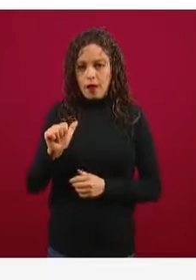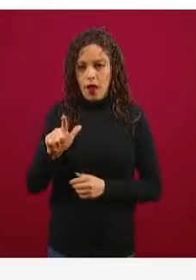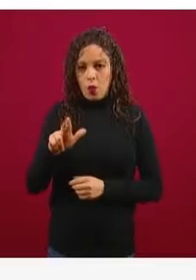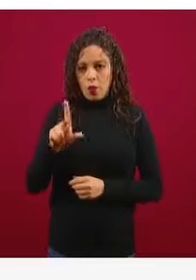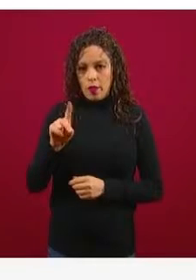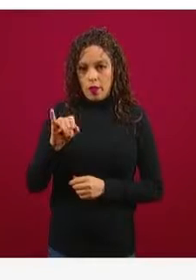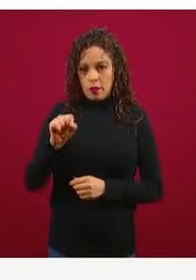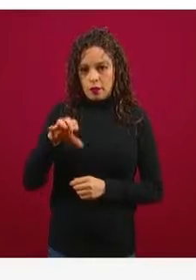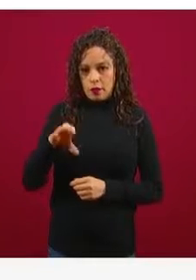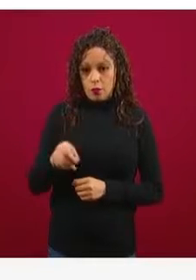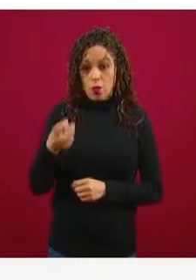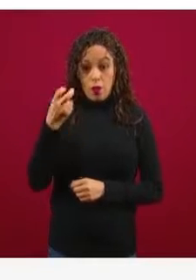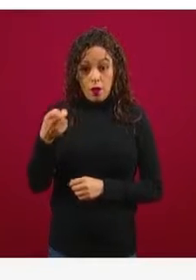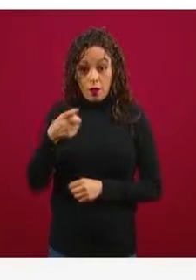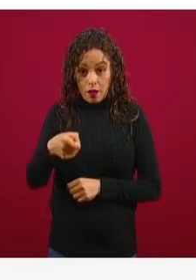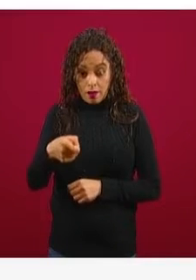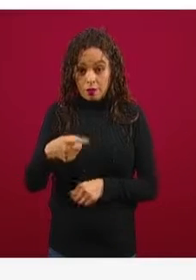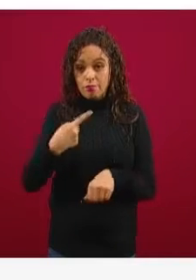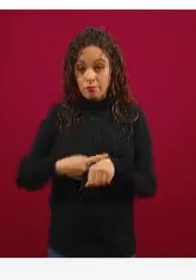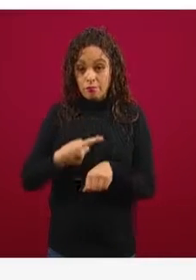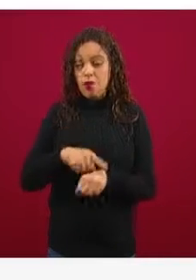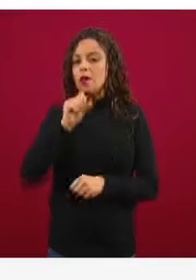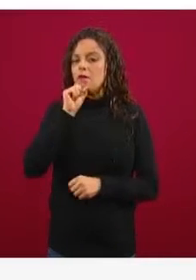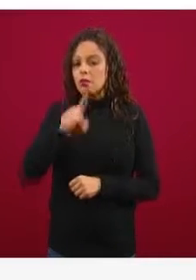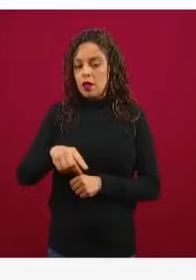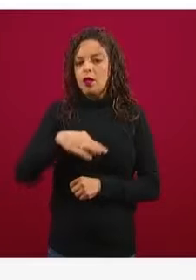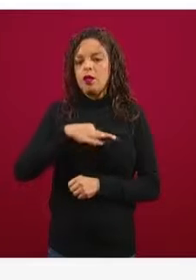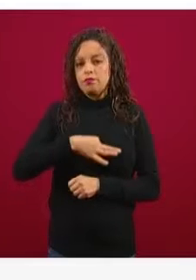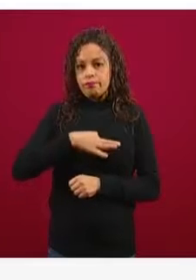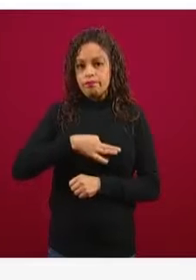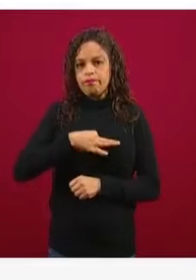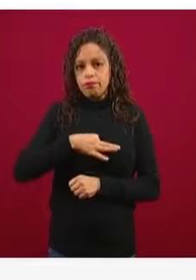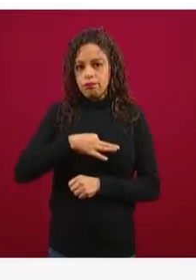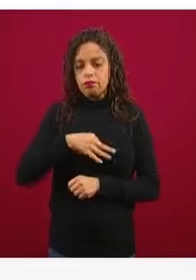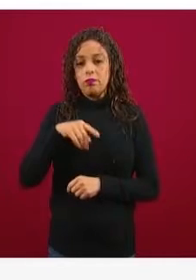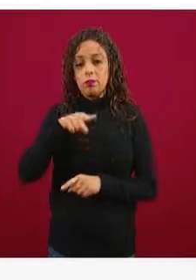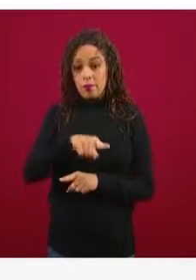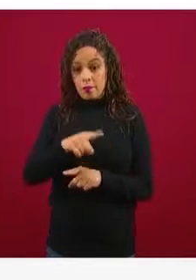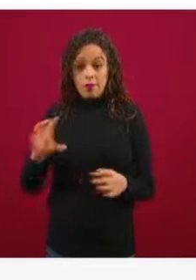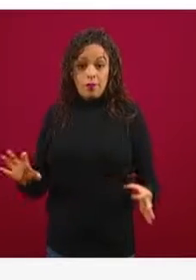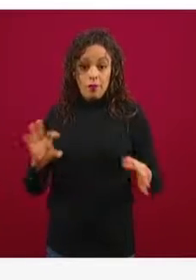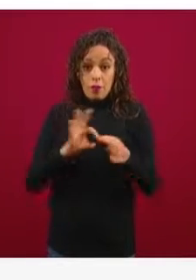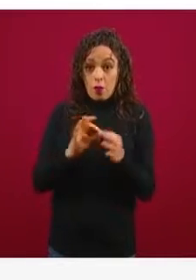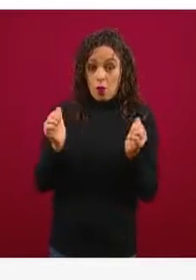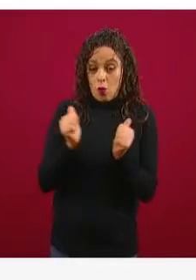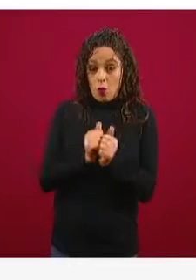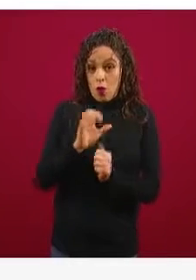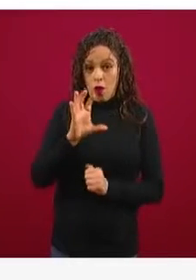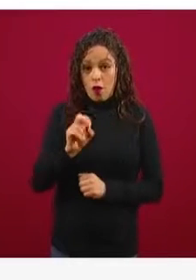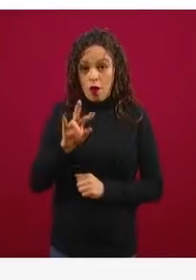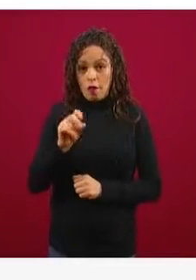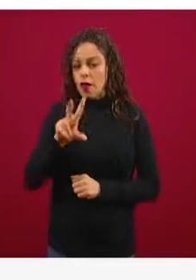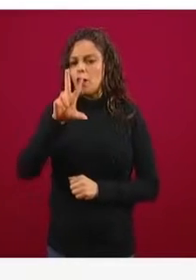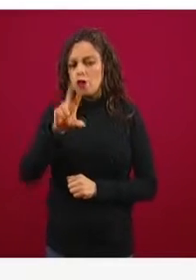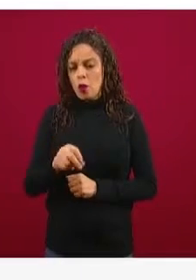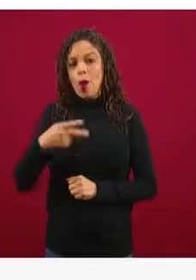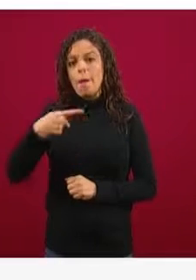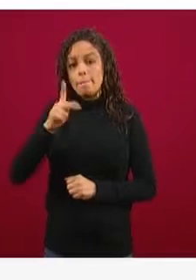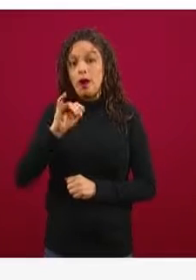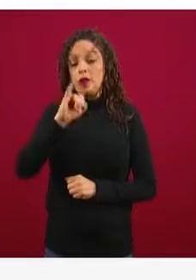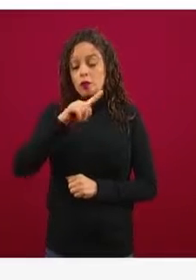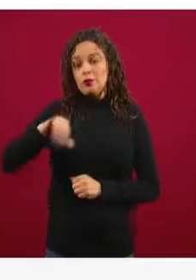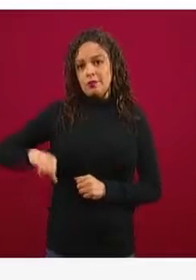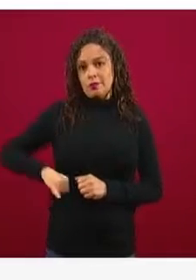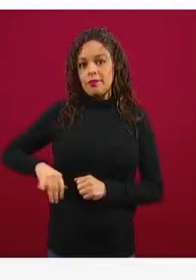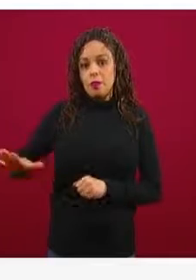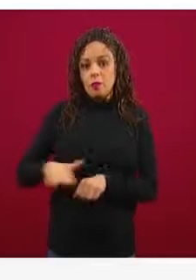enfermedad también infecciosa, insisto, nada tiene que ver con COVID, pero es una enfermedad infecciosa de interés epidémico